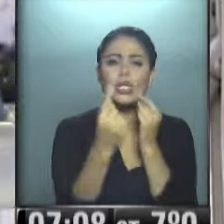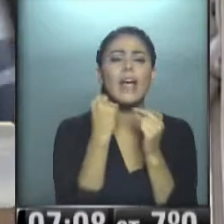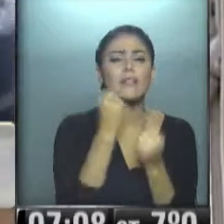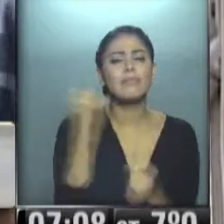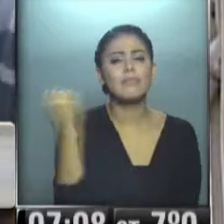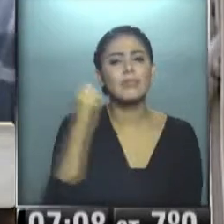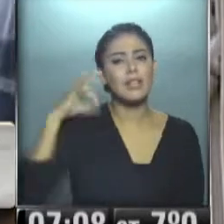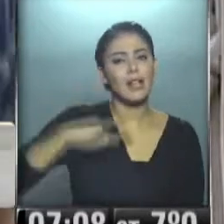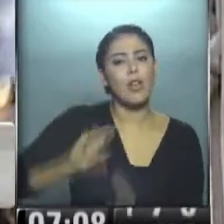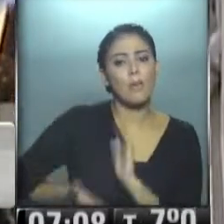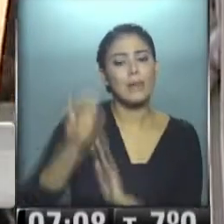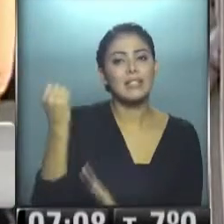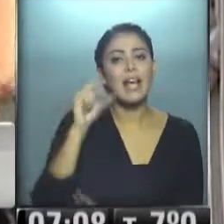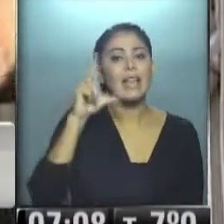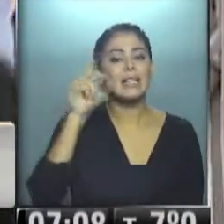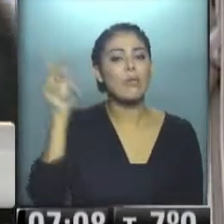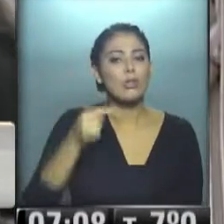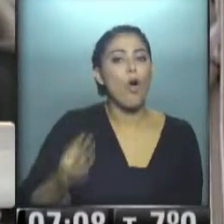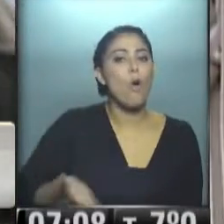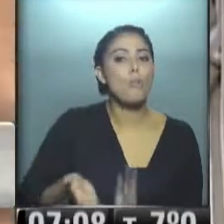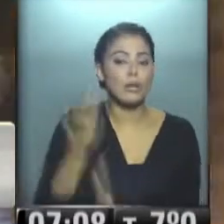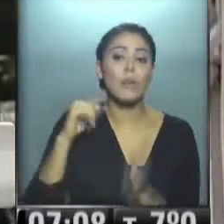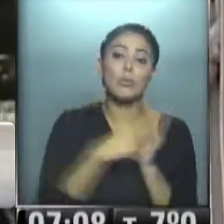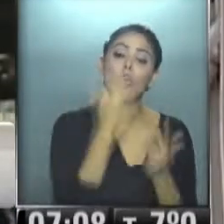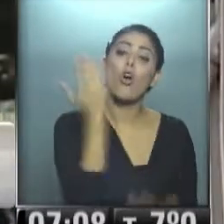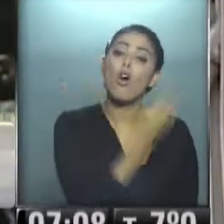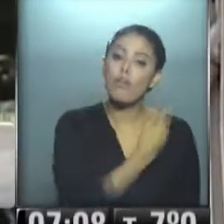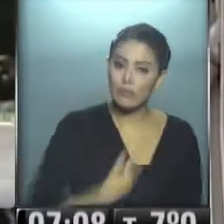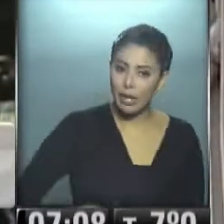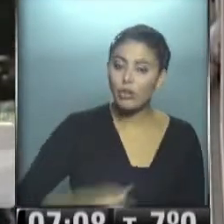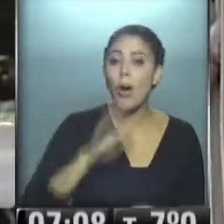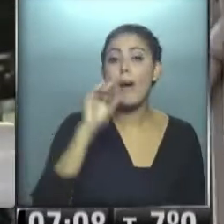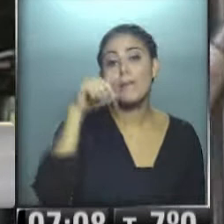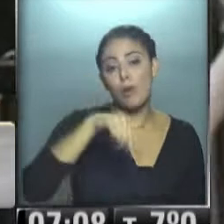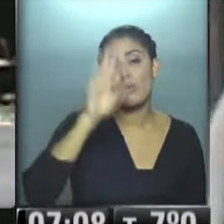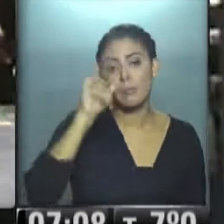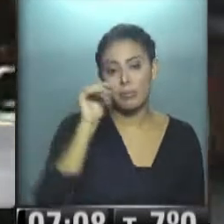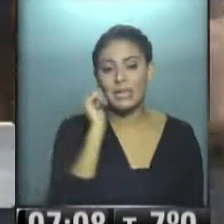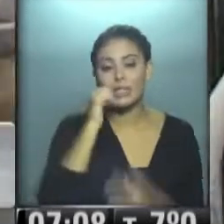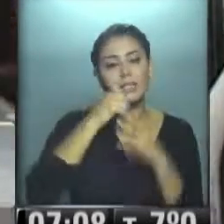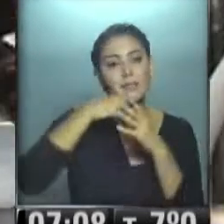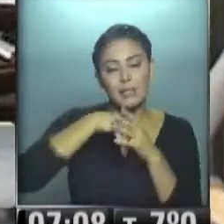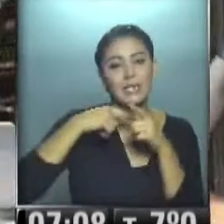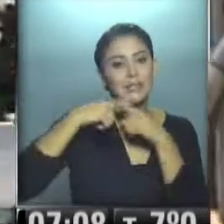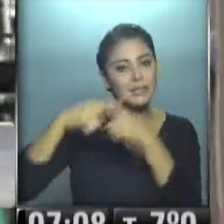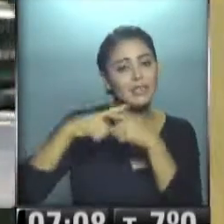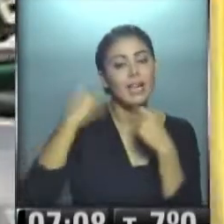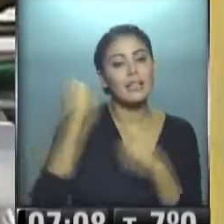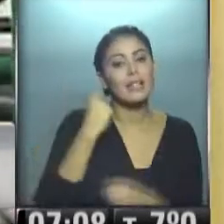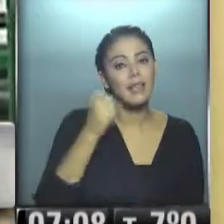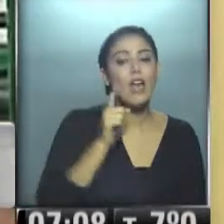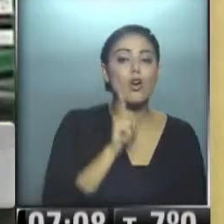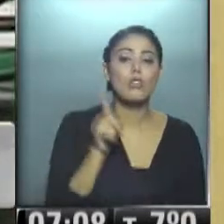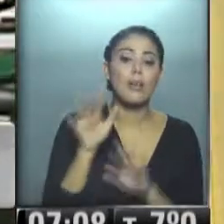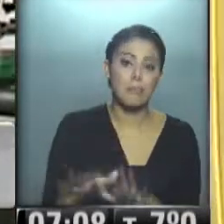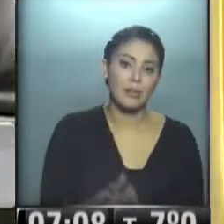mejoras salariales. Están pidiendo un 30% de aumento. Pero el gobierno intervendrá este martes en el conflicto para intentar evitar que la medida, la misma,